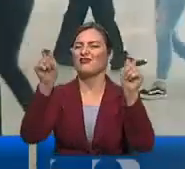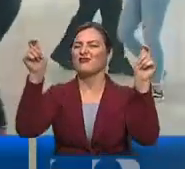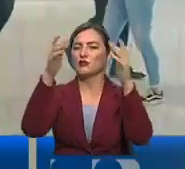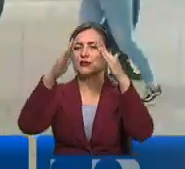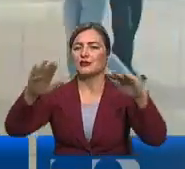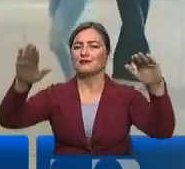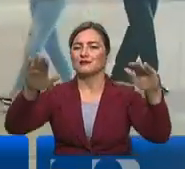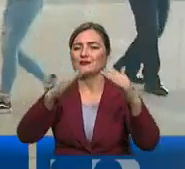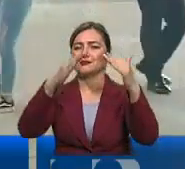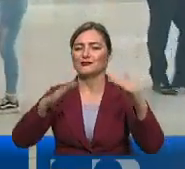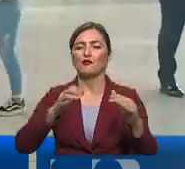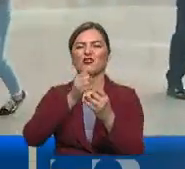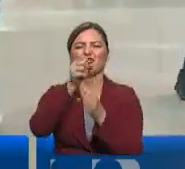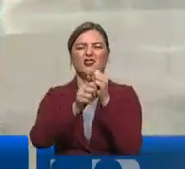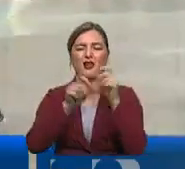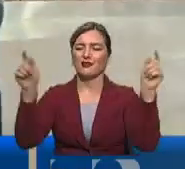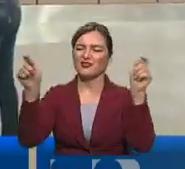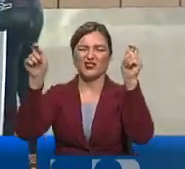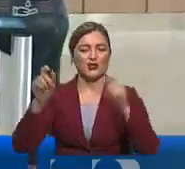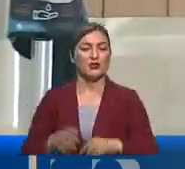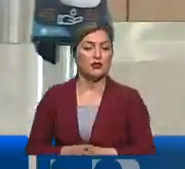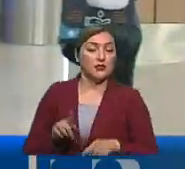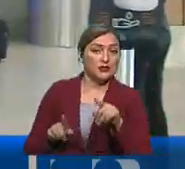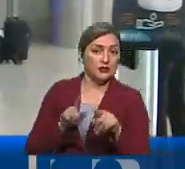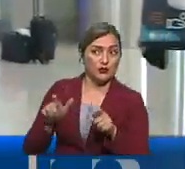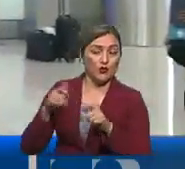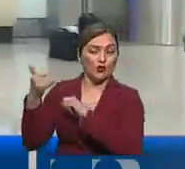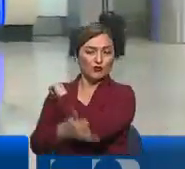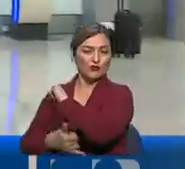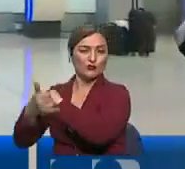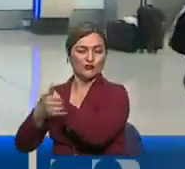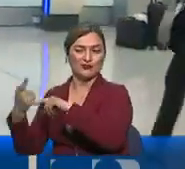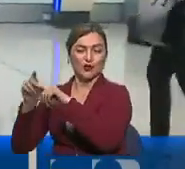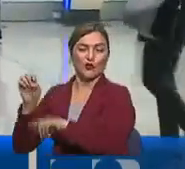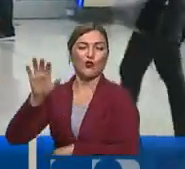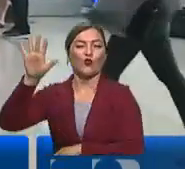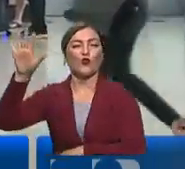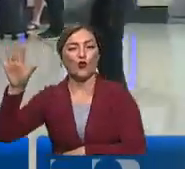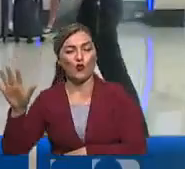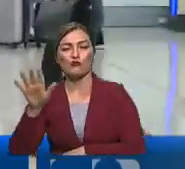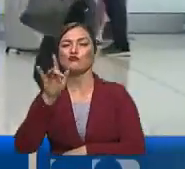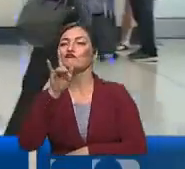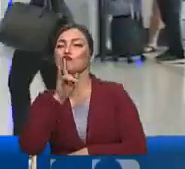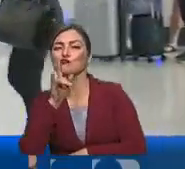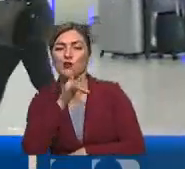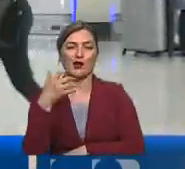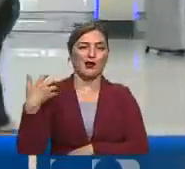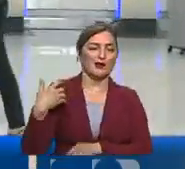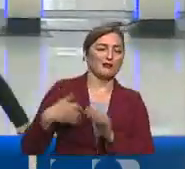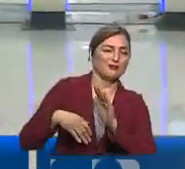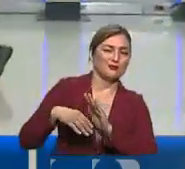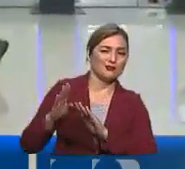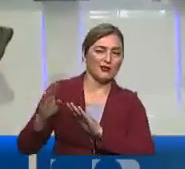festividades de diciembre, de Navidad, de fin de año, donde varias personas del extranjero, de Europa, Estados Unidos y Argentina en su